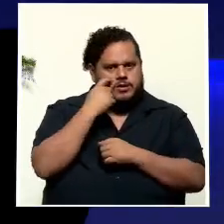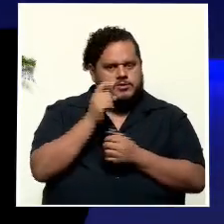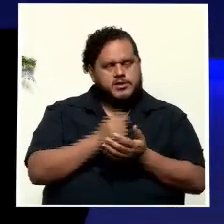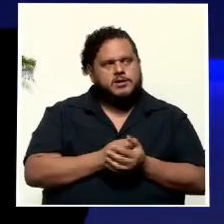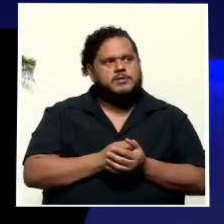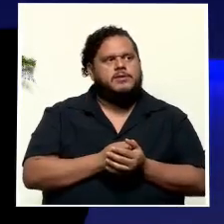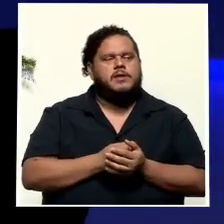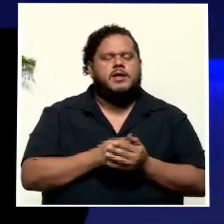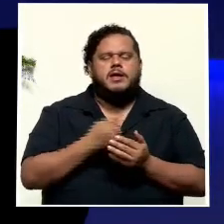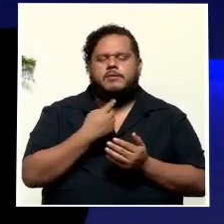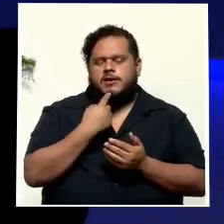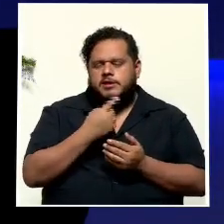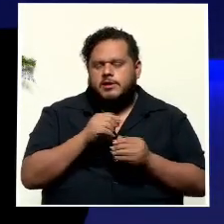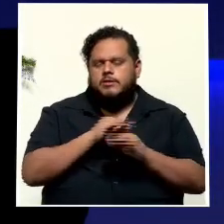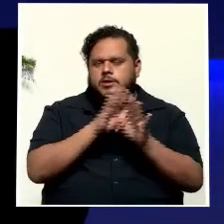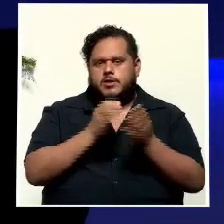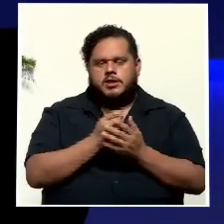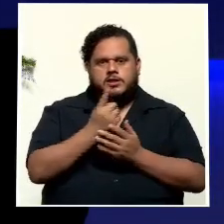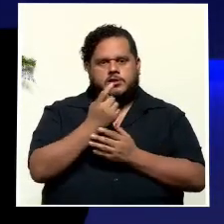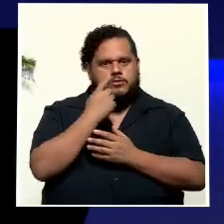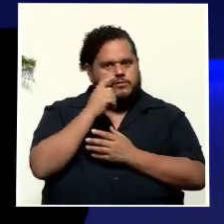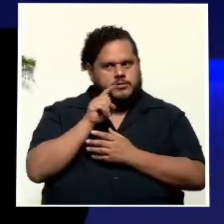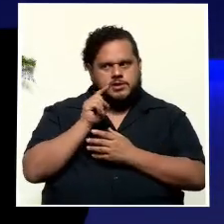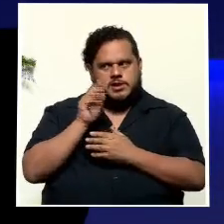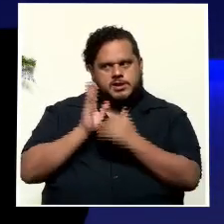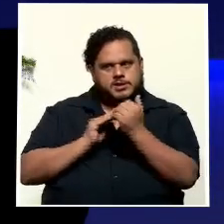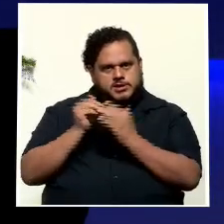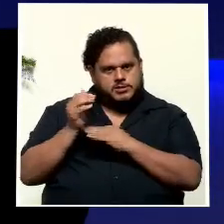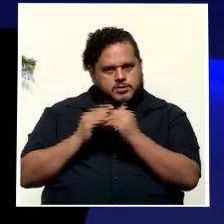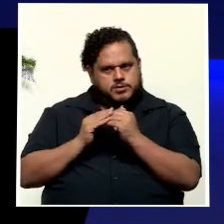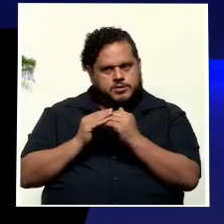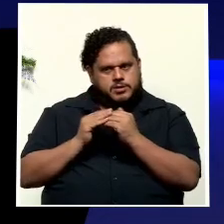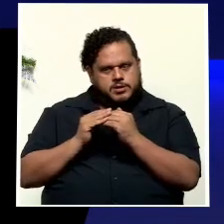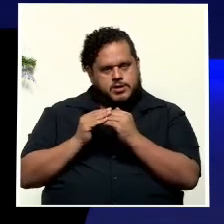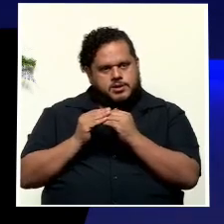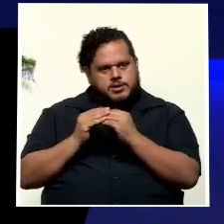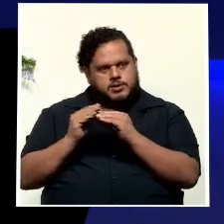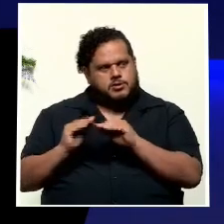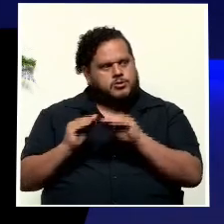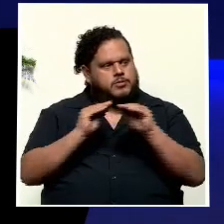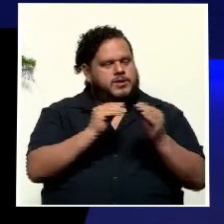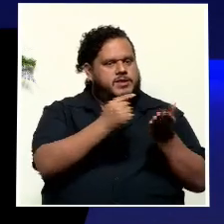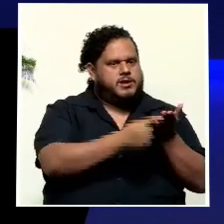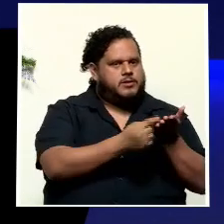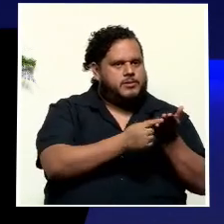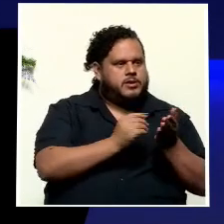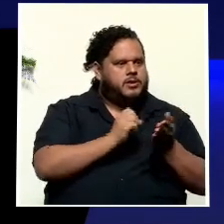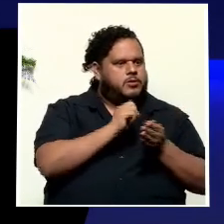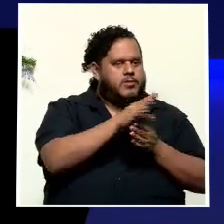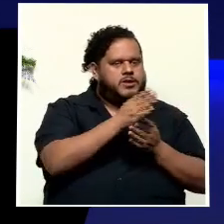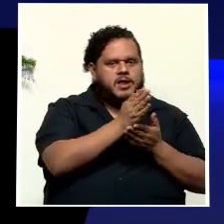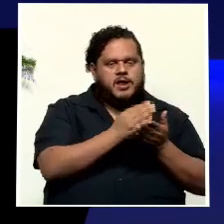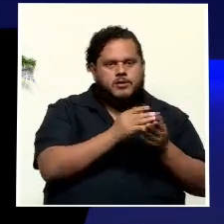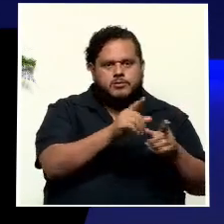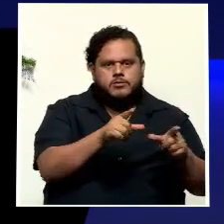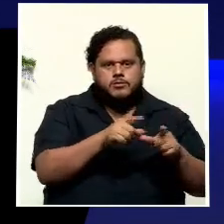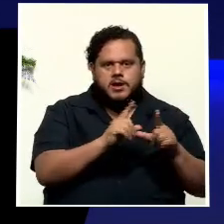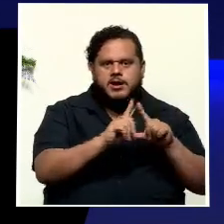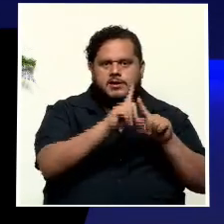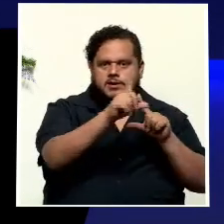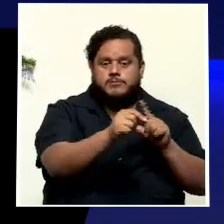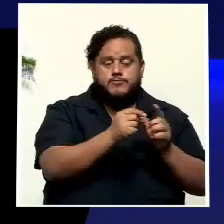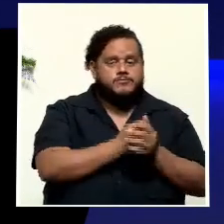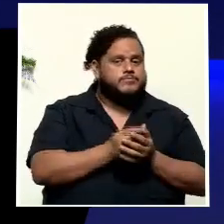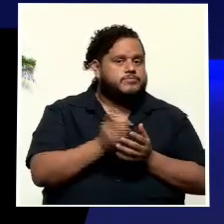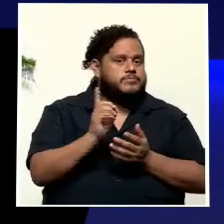decirlo claramente, si un fiscal se pone incómodo, lo mandan a Golfito, lo mandan a algún lugar lejano,